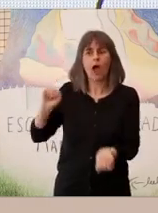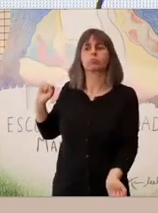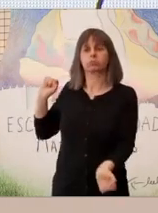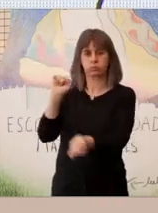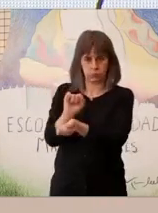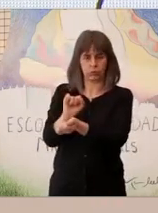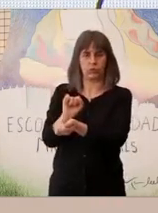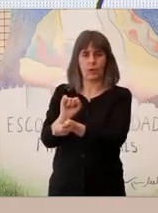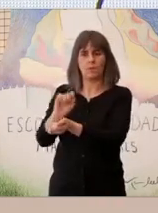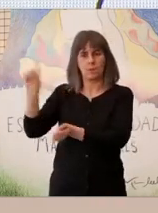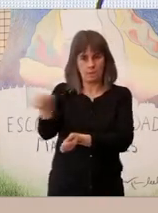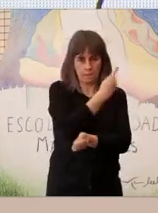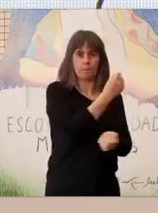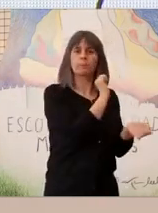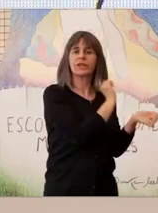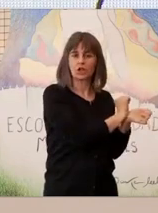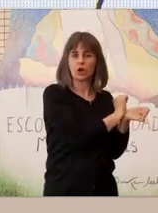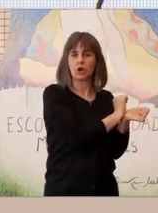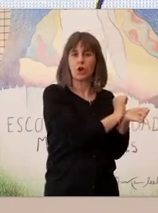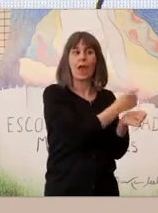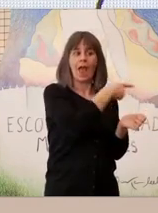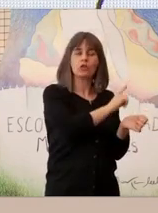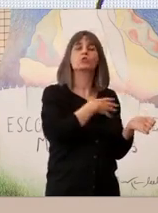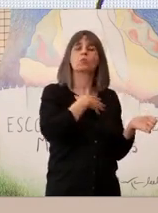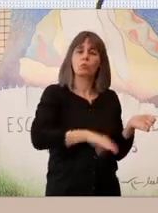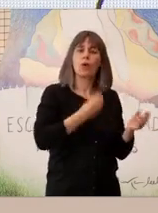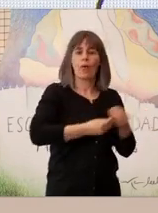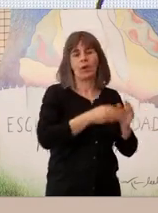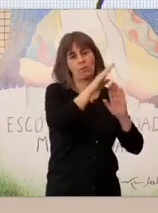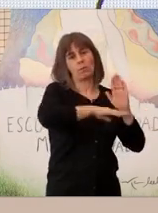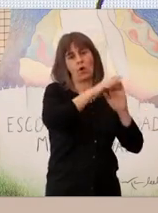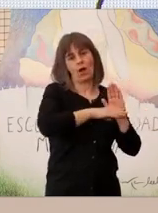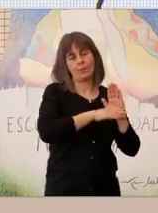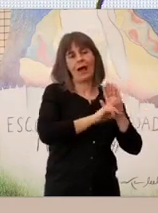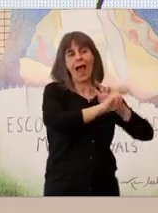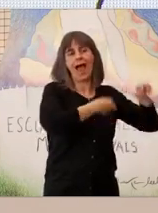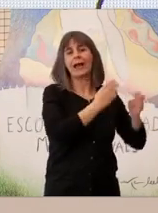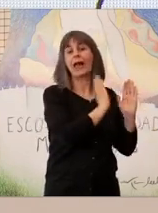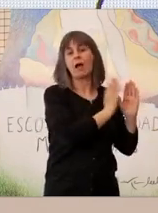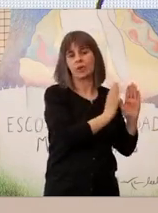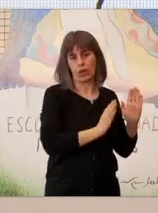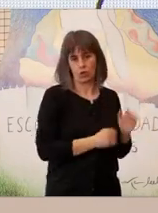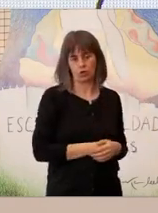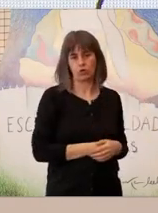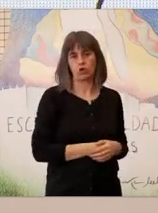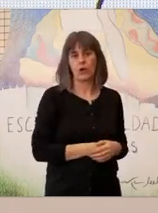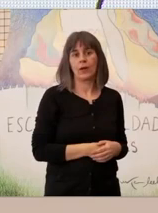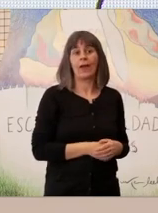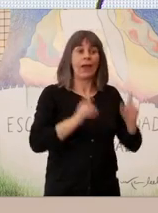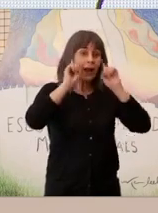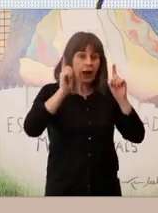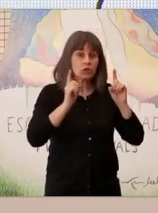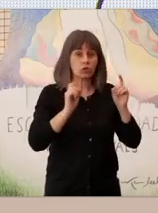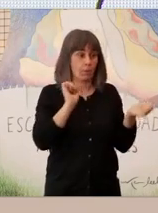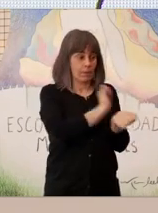están en prisión, tienen la posibilidad de hacer programas de rehabilitación. Y si se les suspendió la pena, obligatoriamente tienen